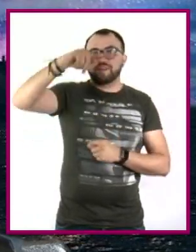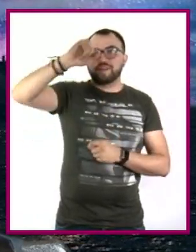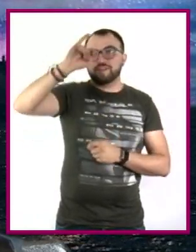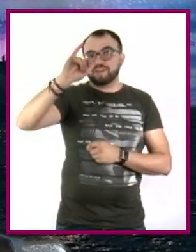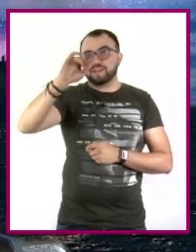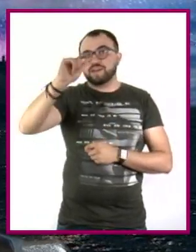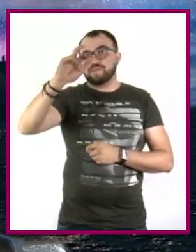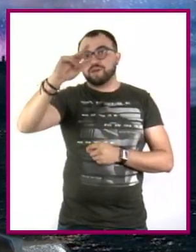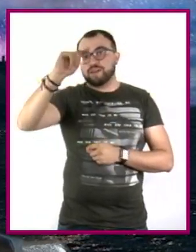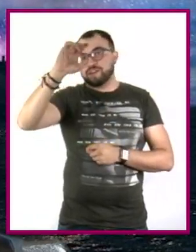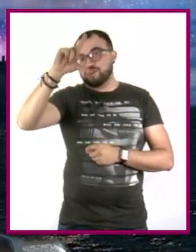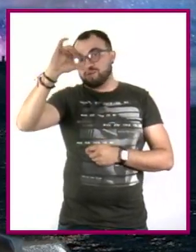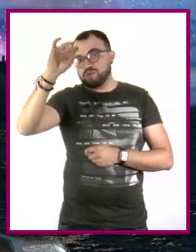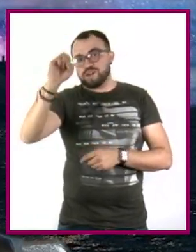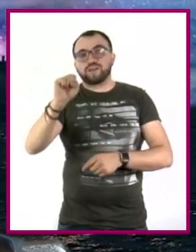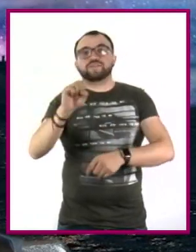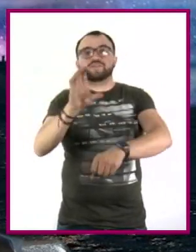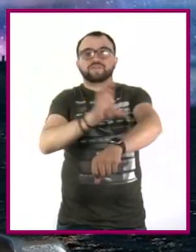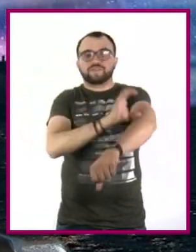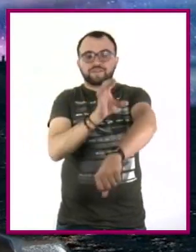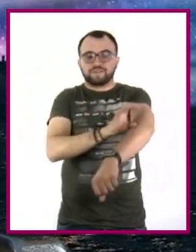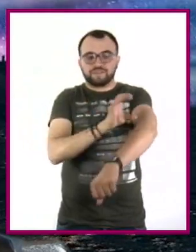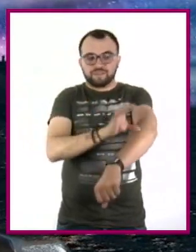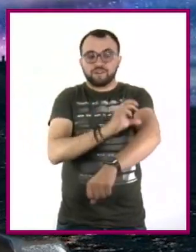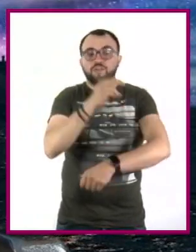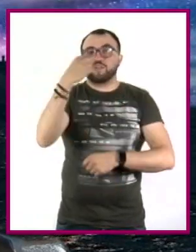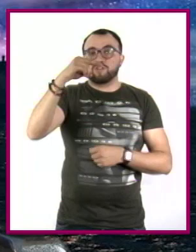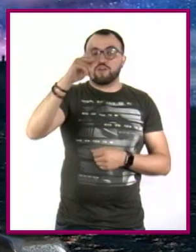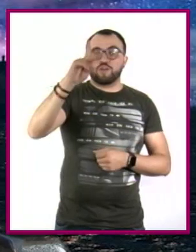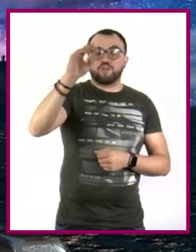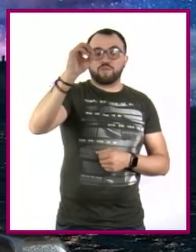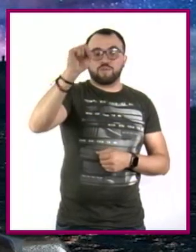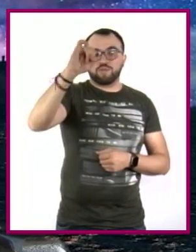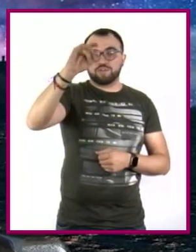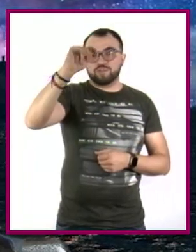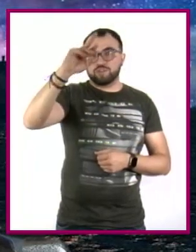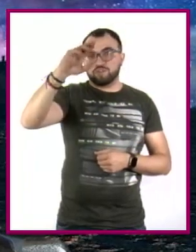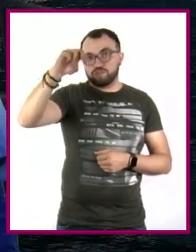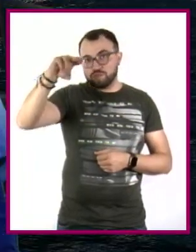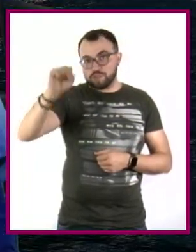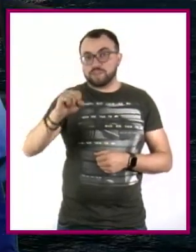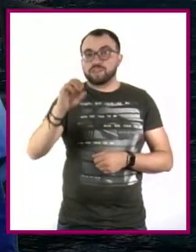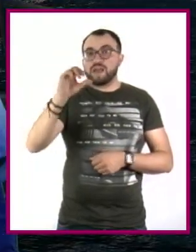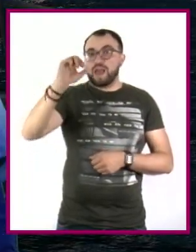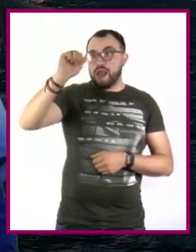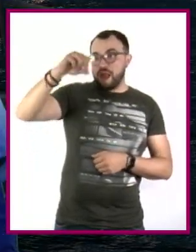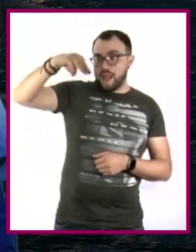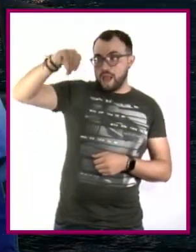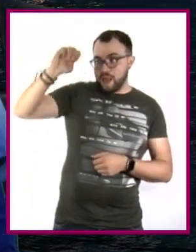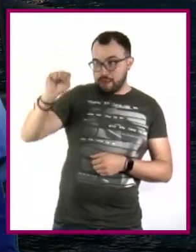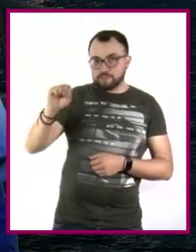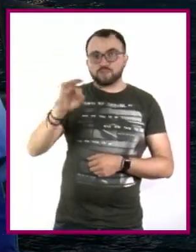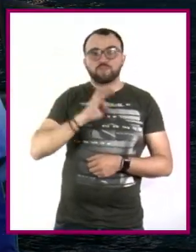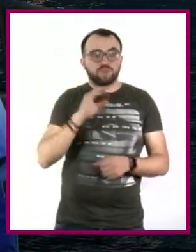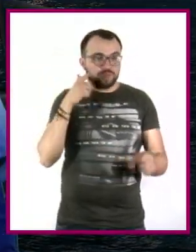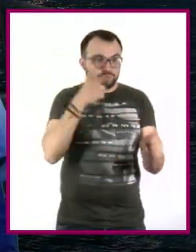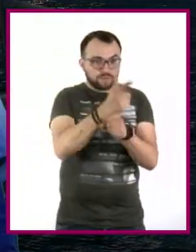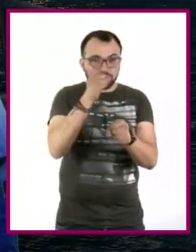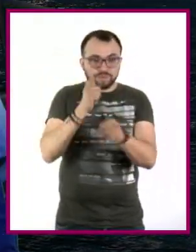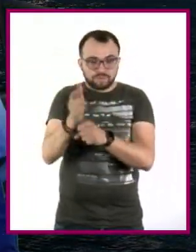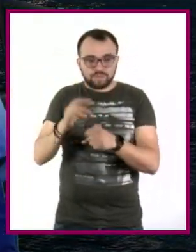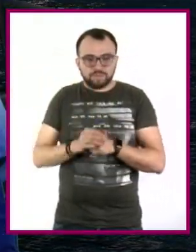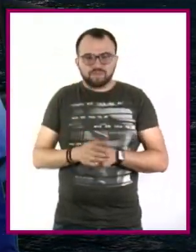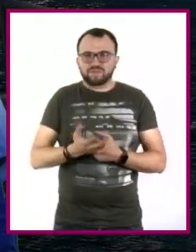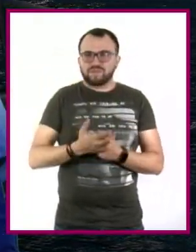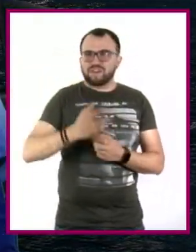de los electrones, llamados positrones, y el AMS los puede detectar. Oye, pero entonces los rayos